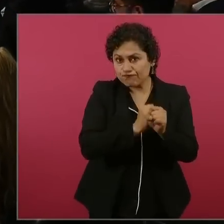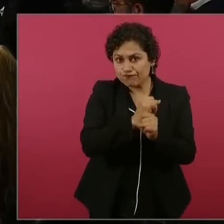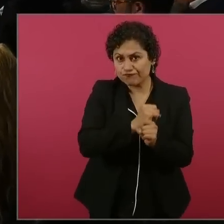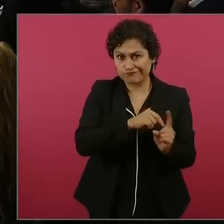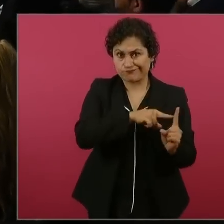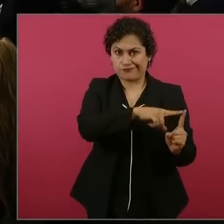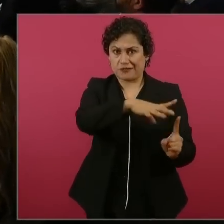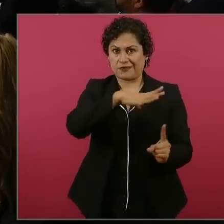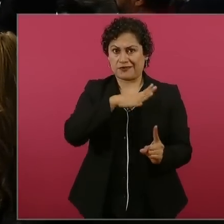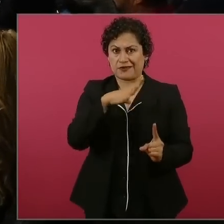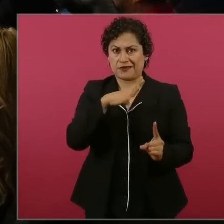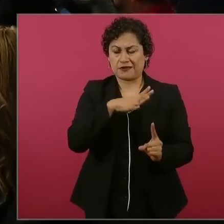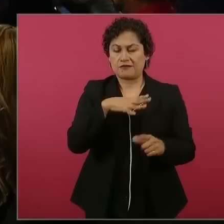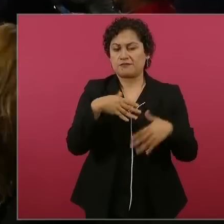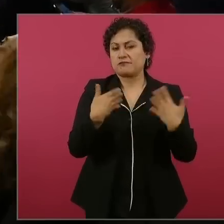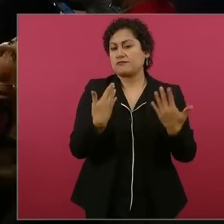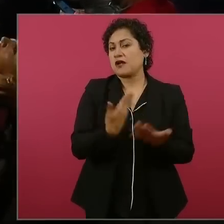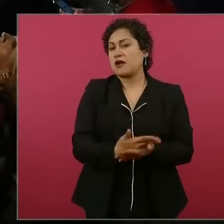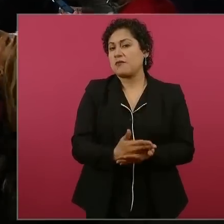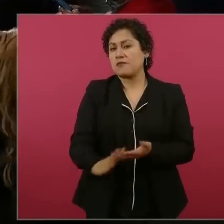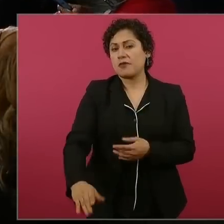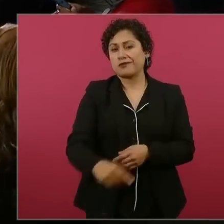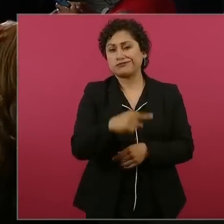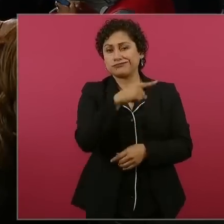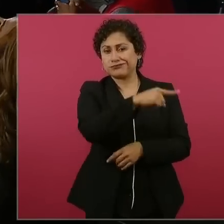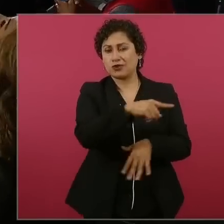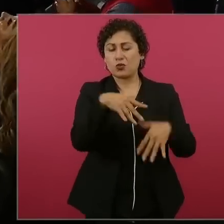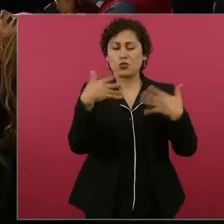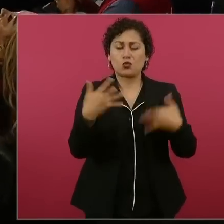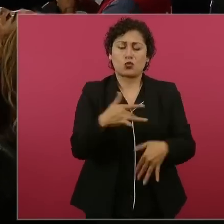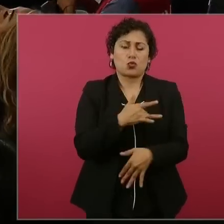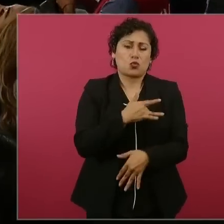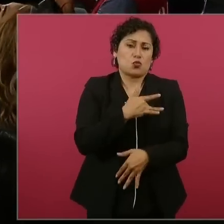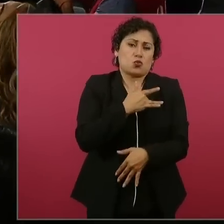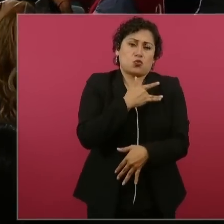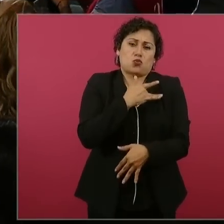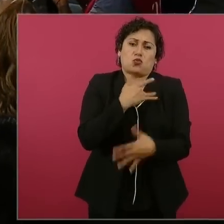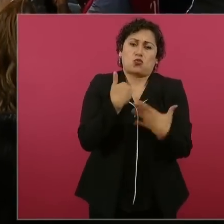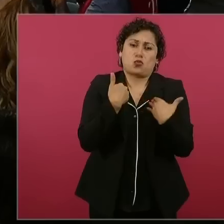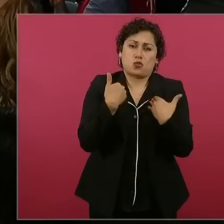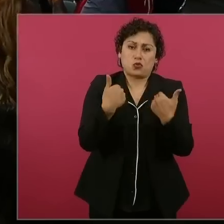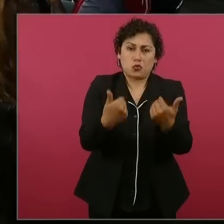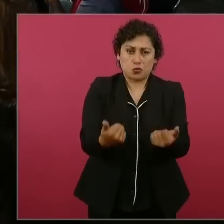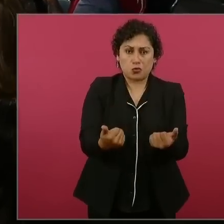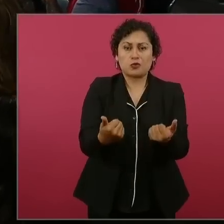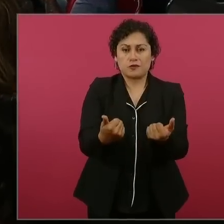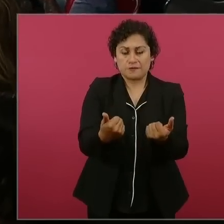pero además sensible, de los que se formó